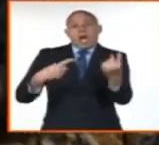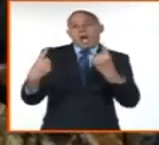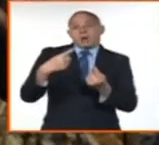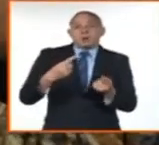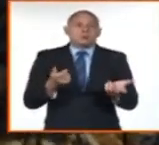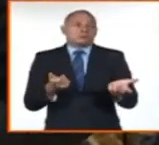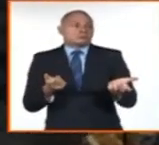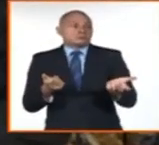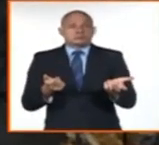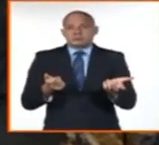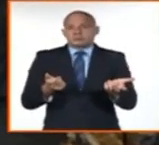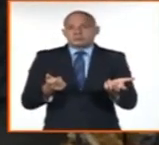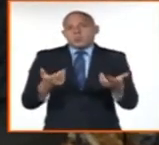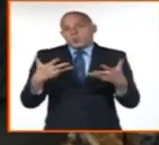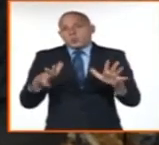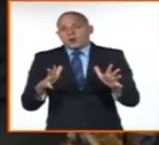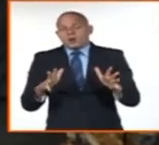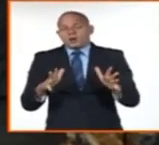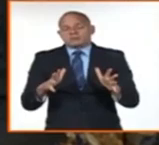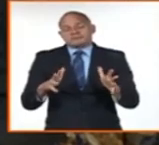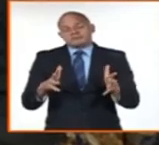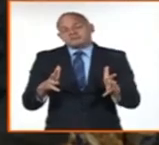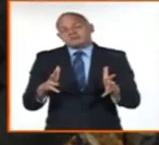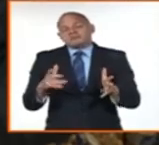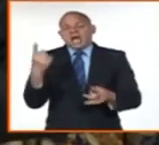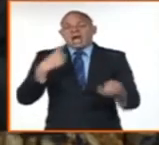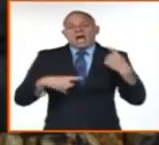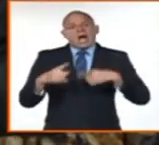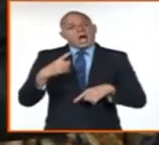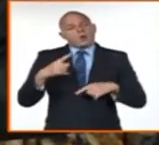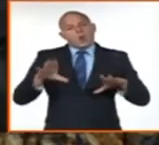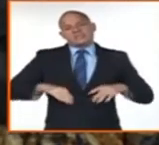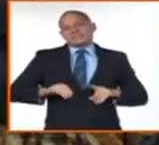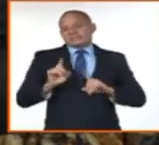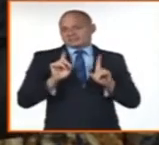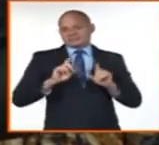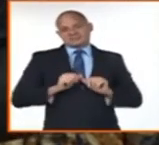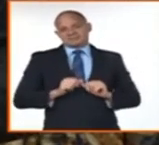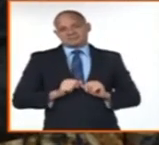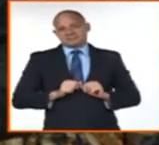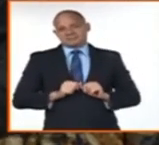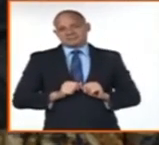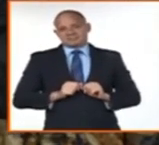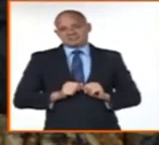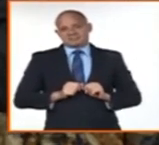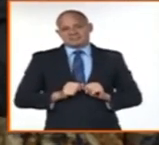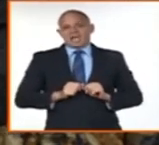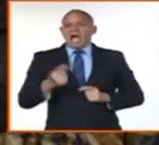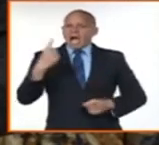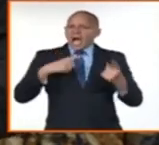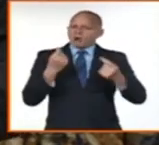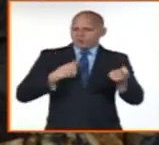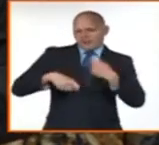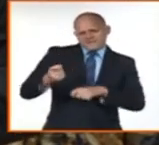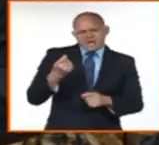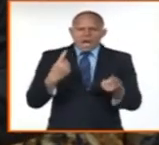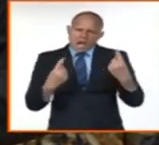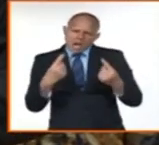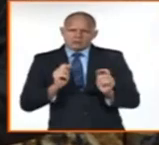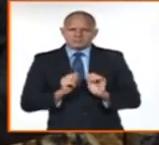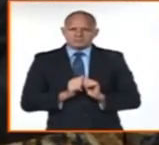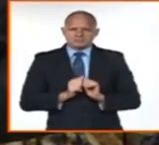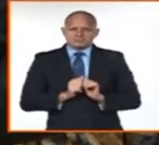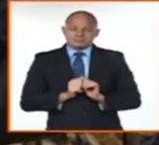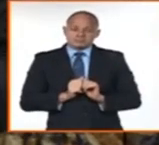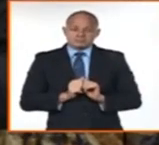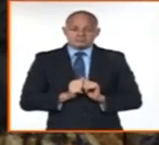comercializar vacunas para tener un ingreso, pero el mundo, que todo el mundo pensaba que después de la COVID iba a ser un mundo solidario, nada de